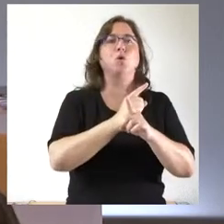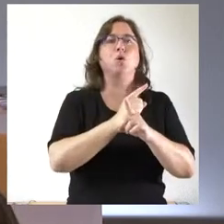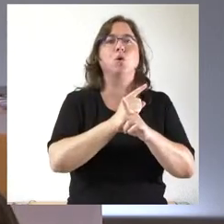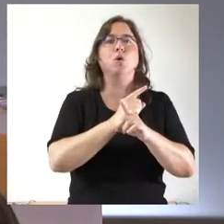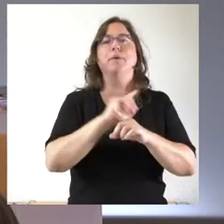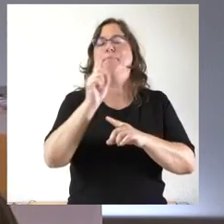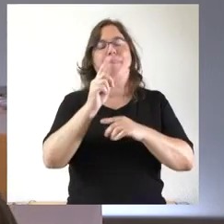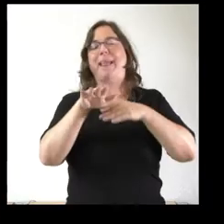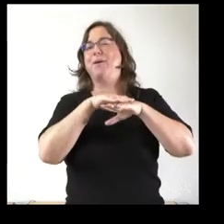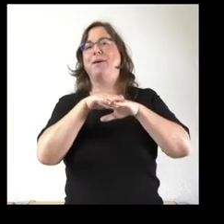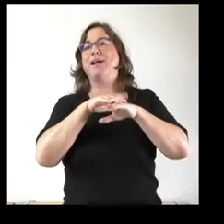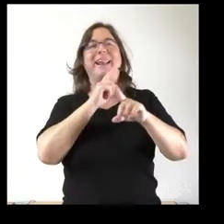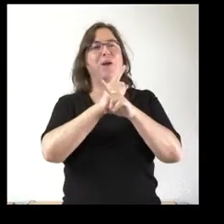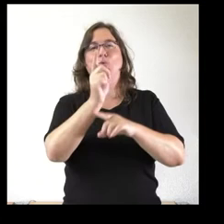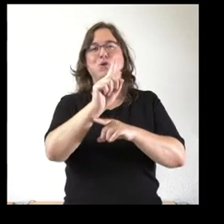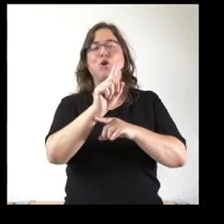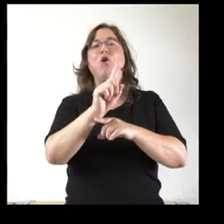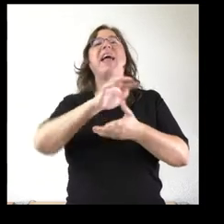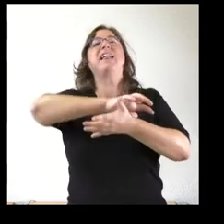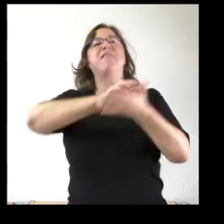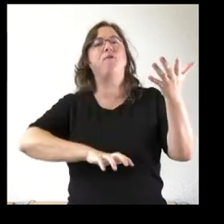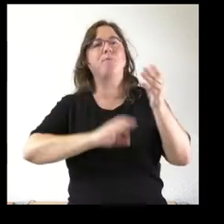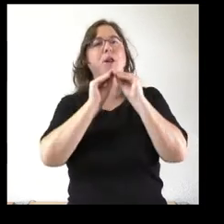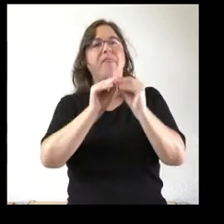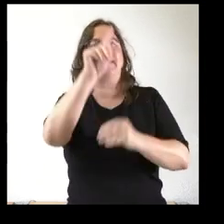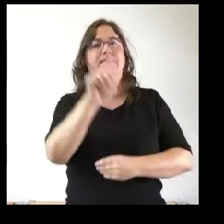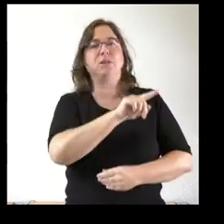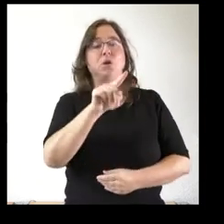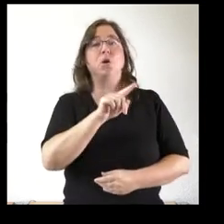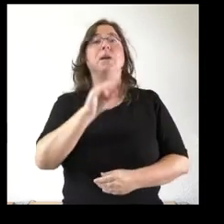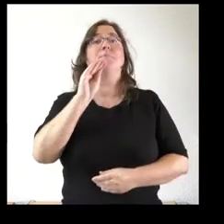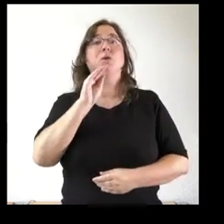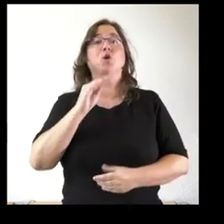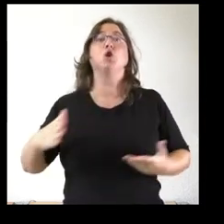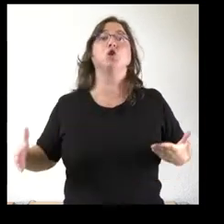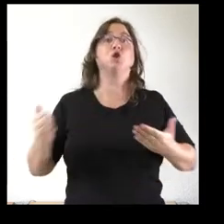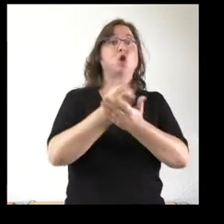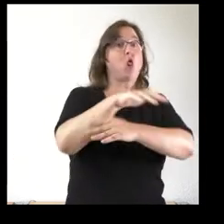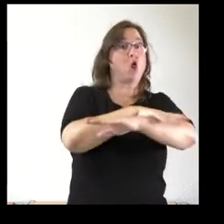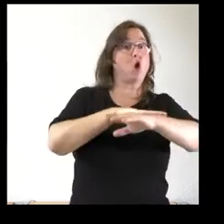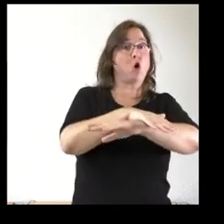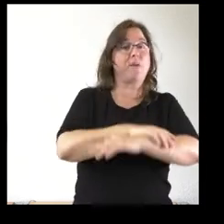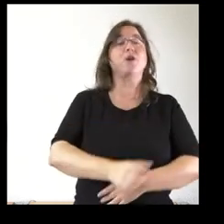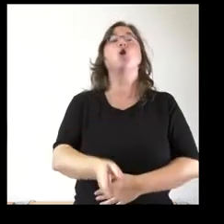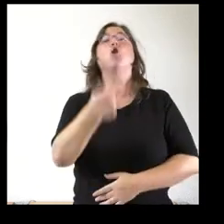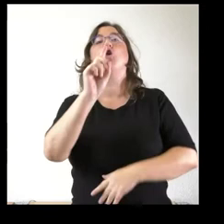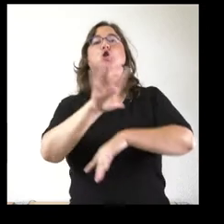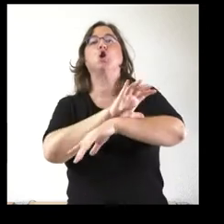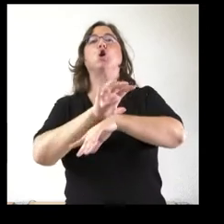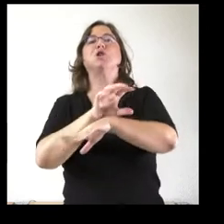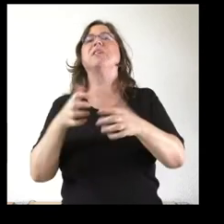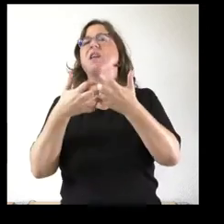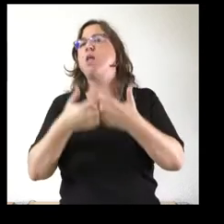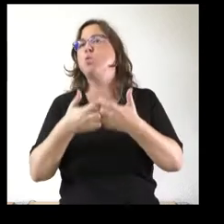el recurso, si van a elaborar o no el informe y si eso va a ser una cuestión de todo el Gobierno de la Junta o de la Consejería de Industria, como planteaba